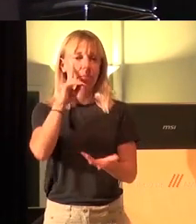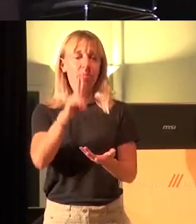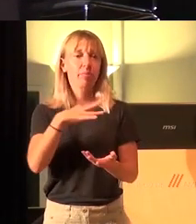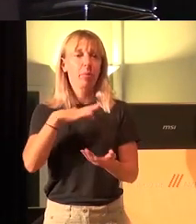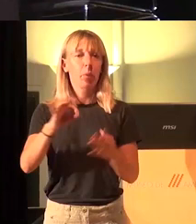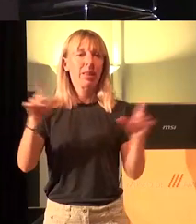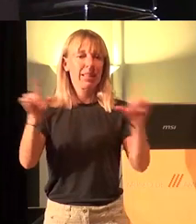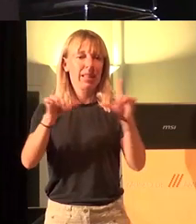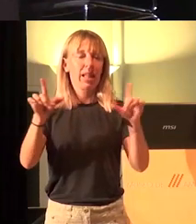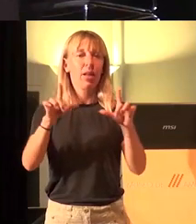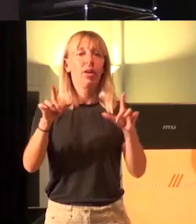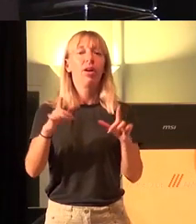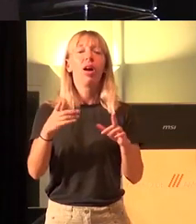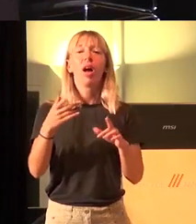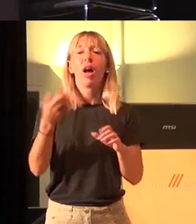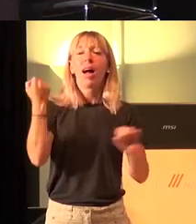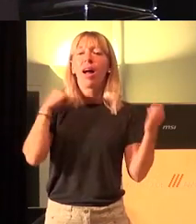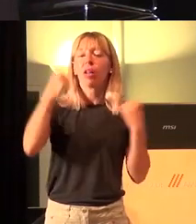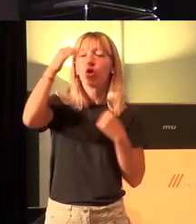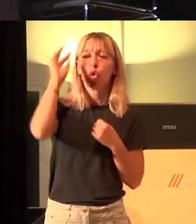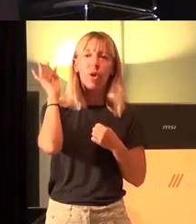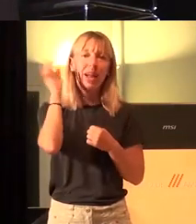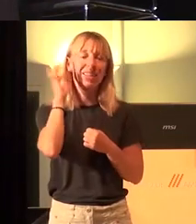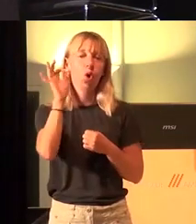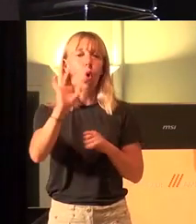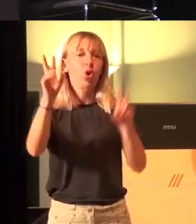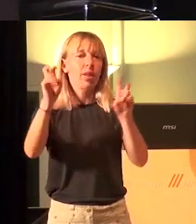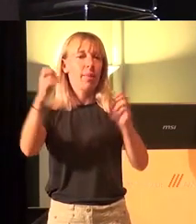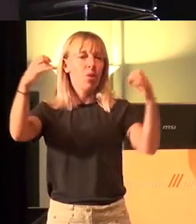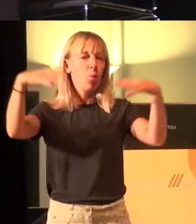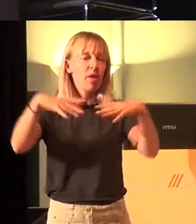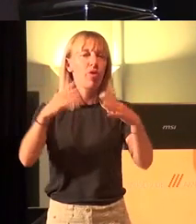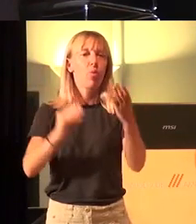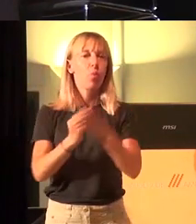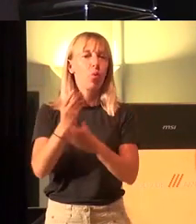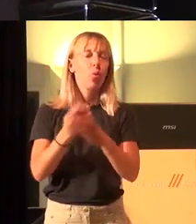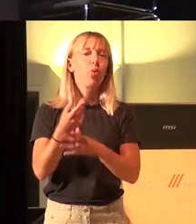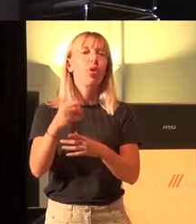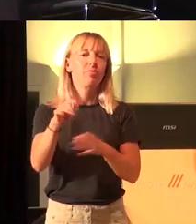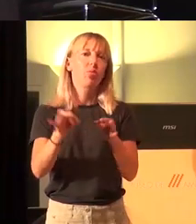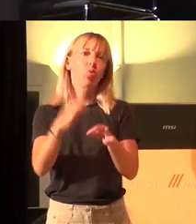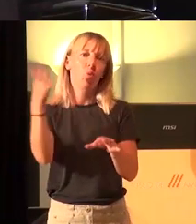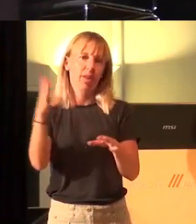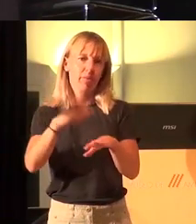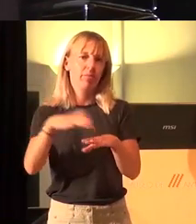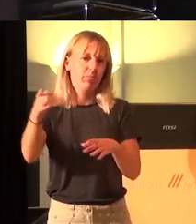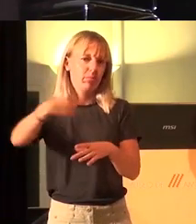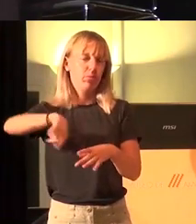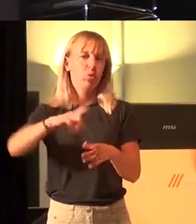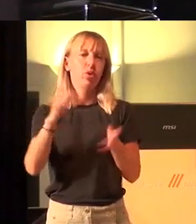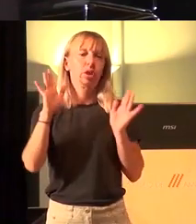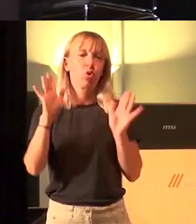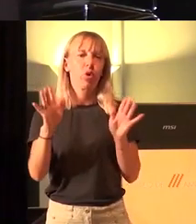en televisión, bien como actores o actrices o todo en el tema de iluminación, de producción, y es una suerte para nosotros.